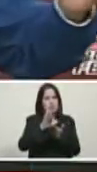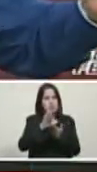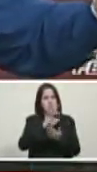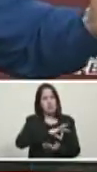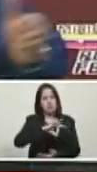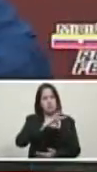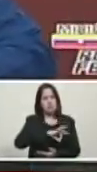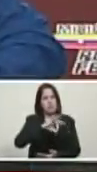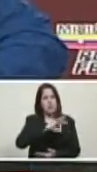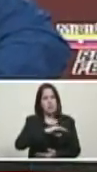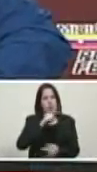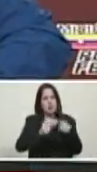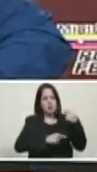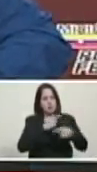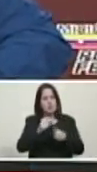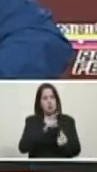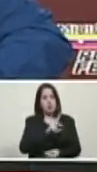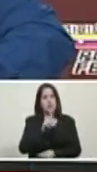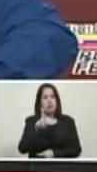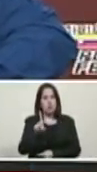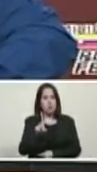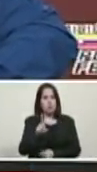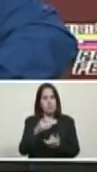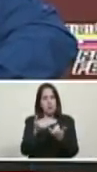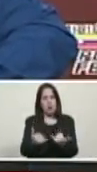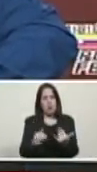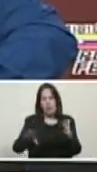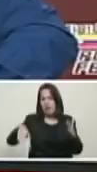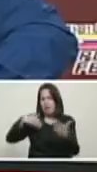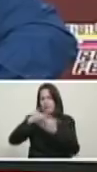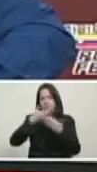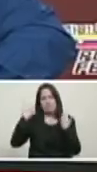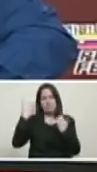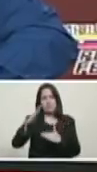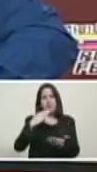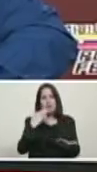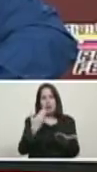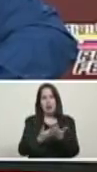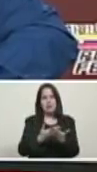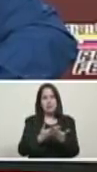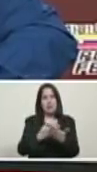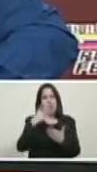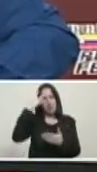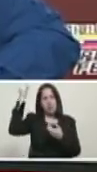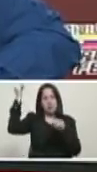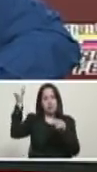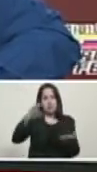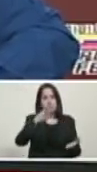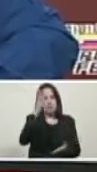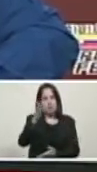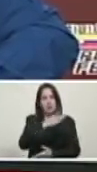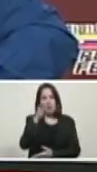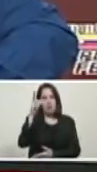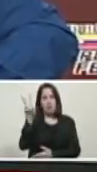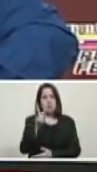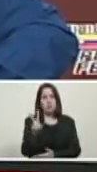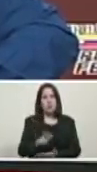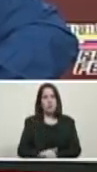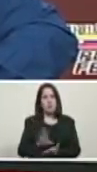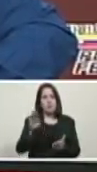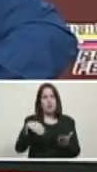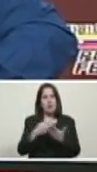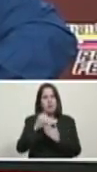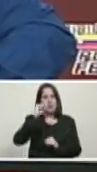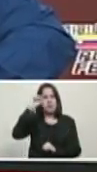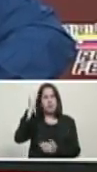socialismo del siglo 21 y ahora y para siempre muchas gracias que dios bendiga venezuela hasta